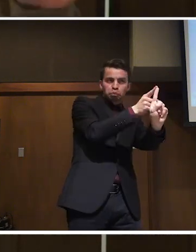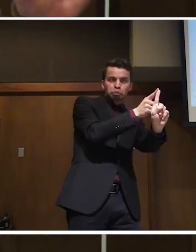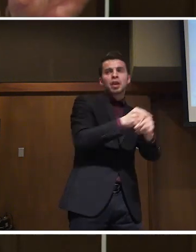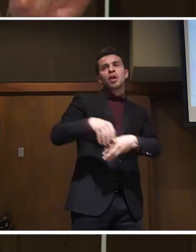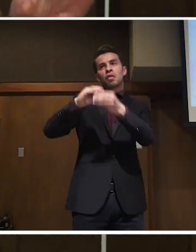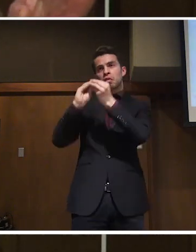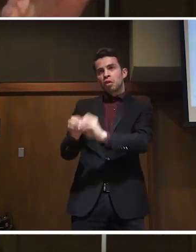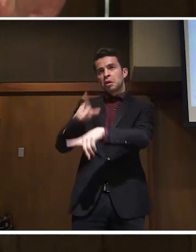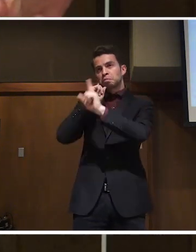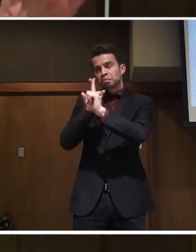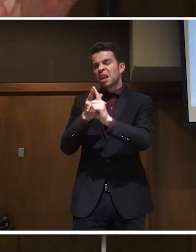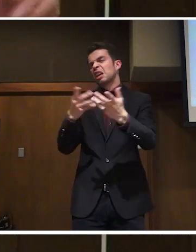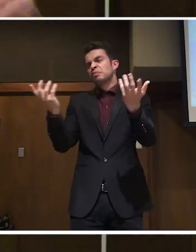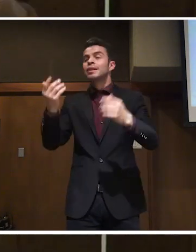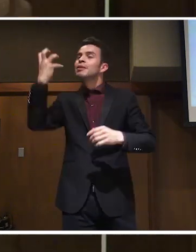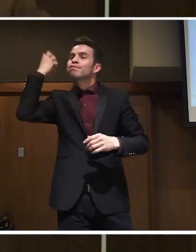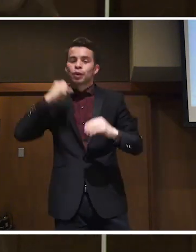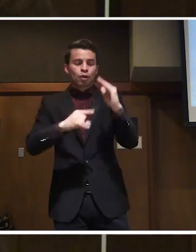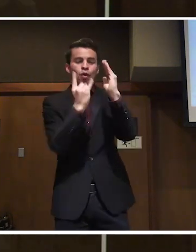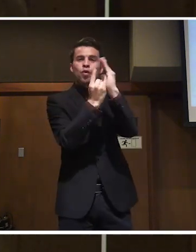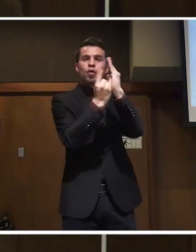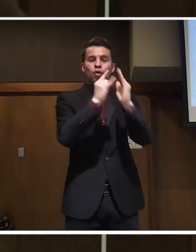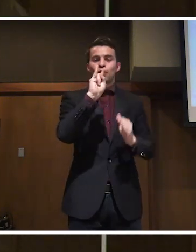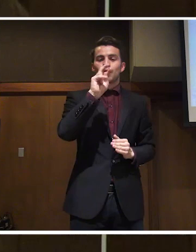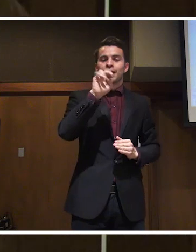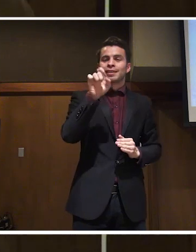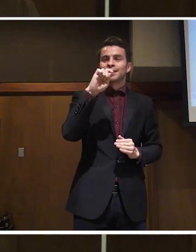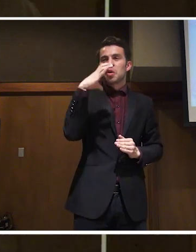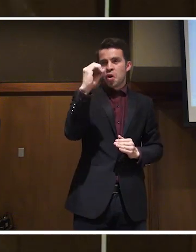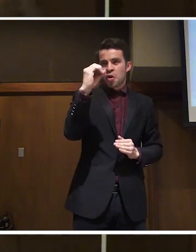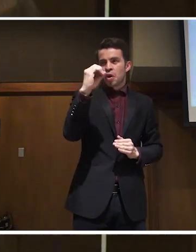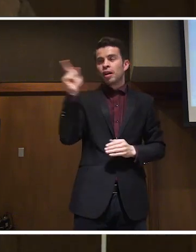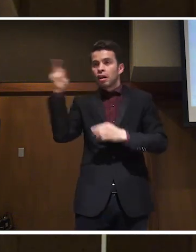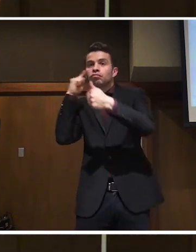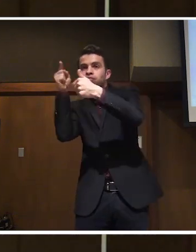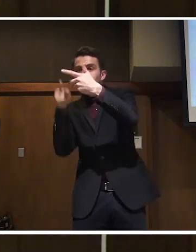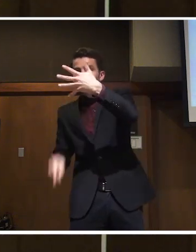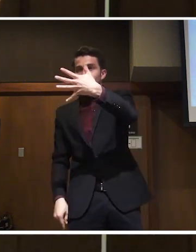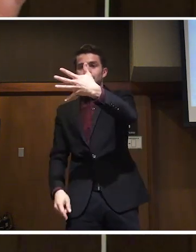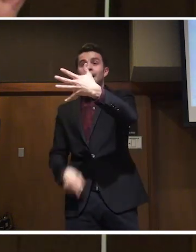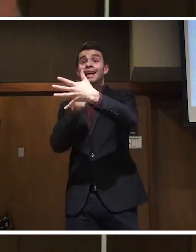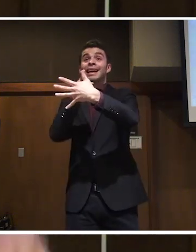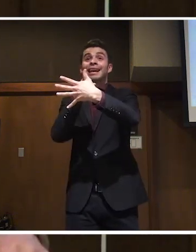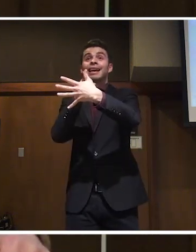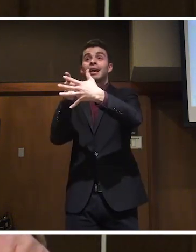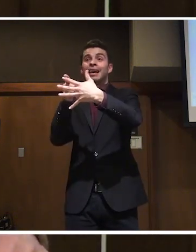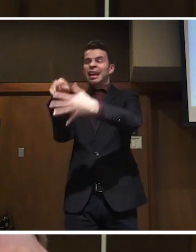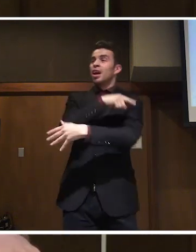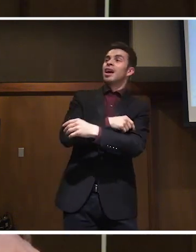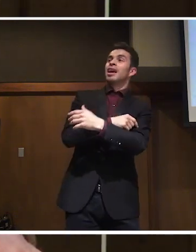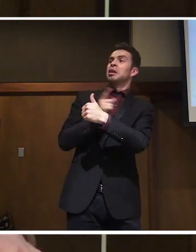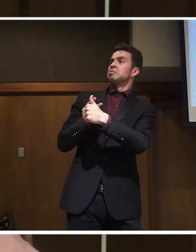mira lo de la UNESCO del año 94, se cumplen unas cosas, pero otras no se cumplen, ni a nadie le importó nunca que no se cumplieran. Porque